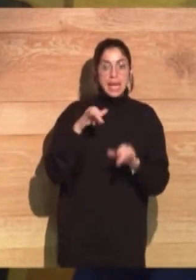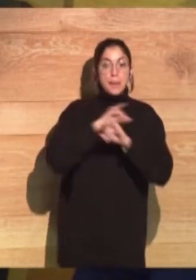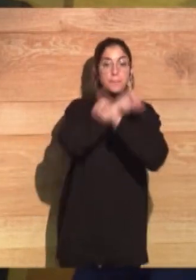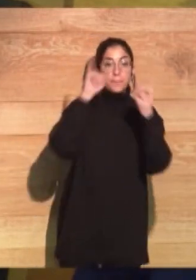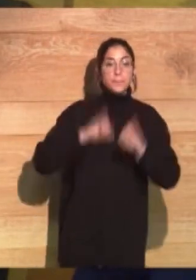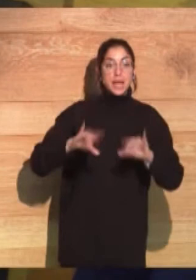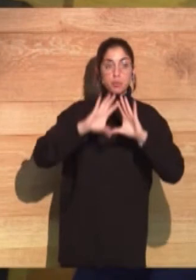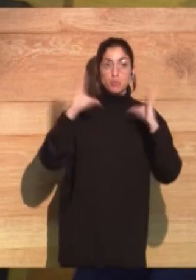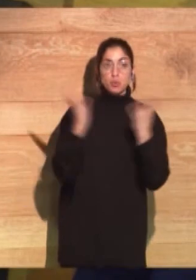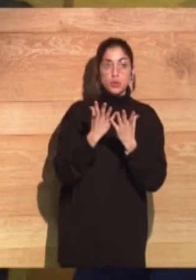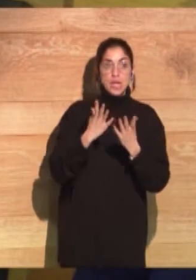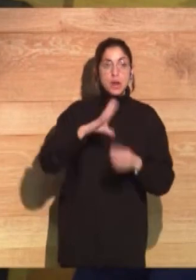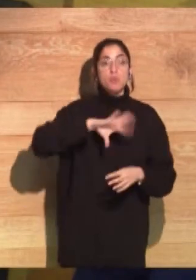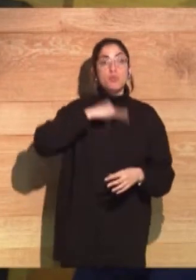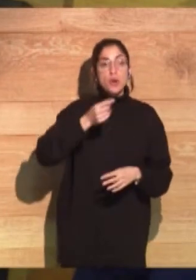es posible?